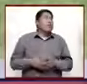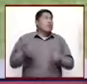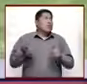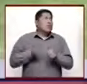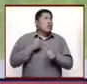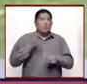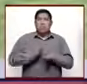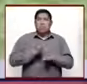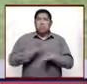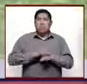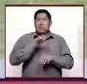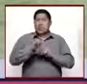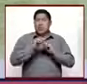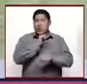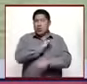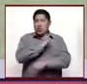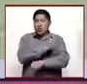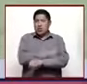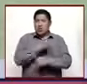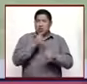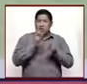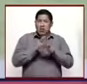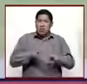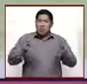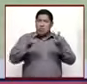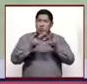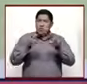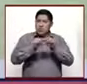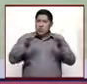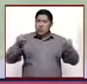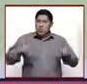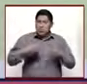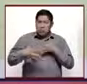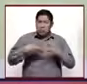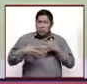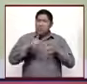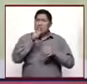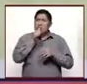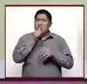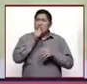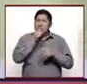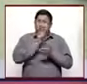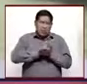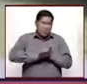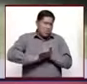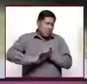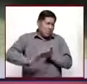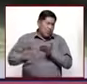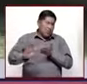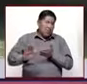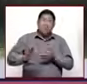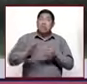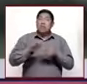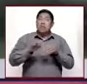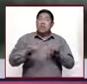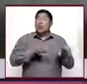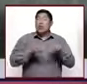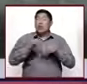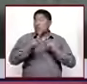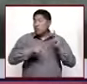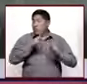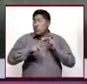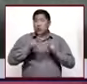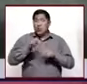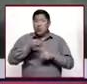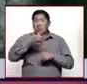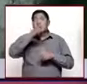primero a las autoridades que puedan mejorar lo que es el sistema de descontaminación del agua y la potabilización también de agua. En el caso de lo que es la población no consumir